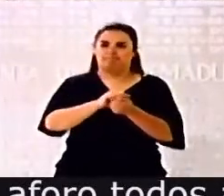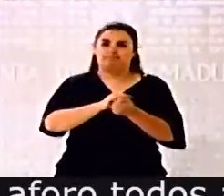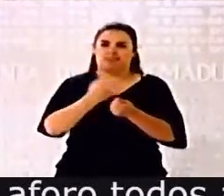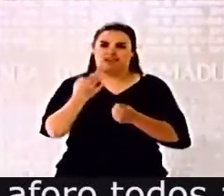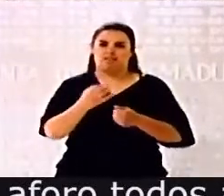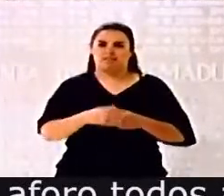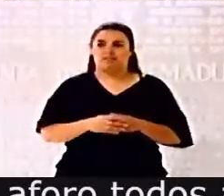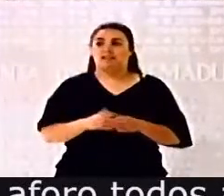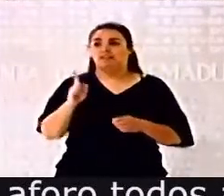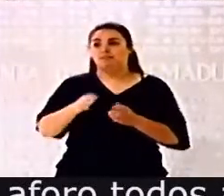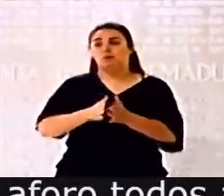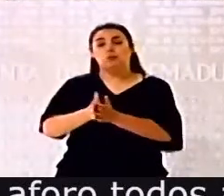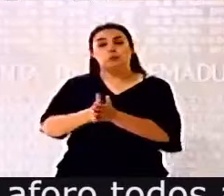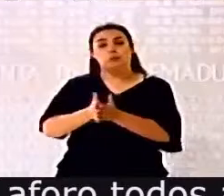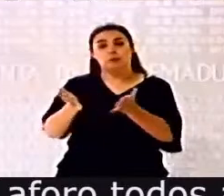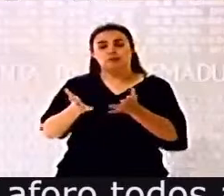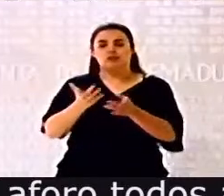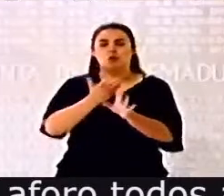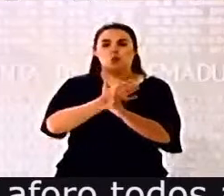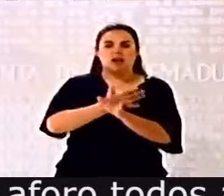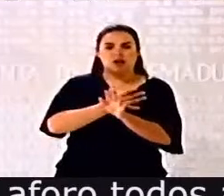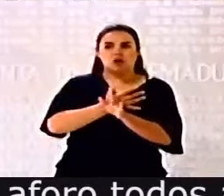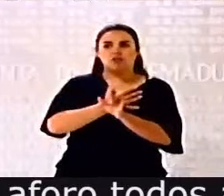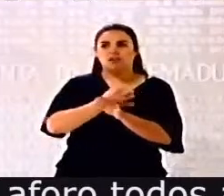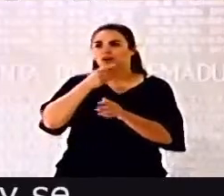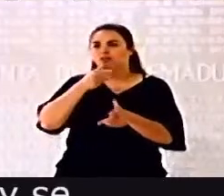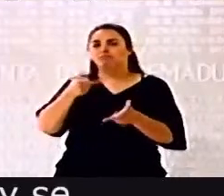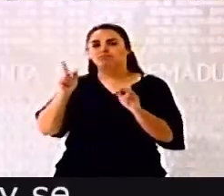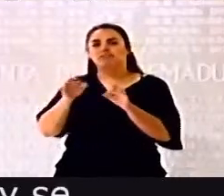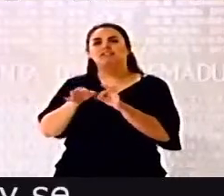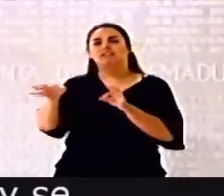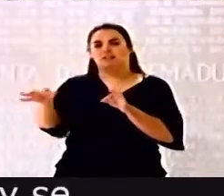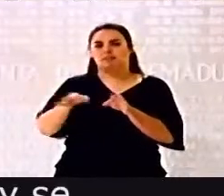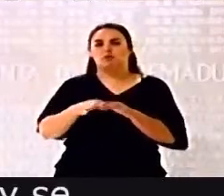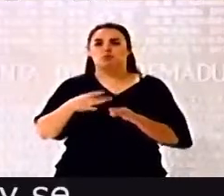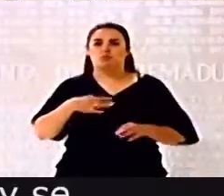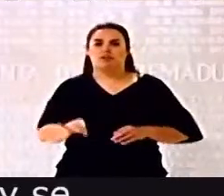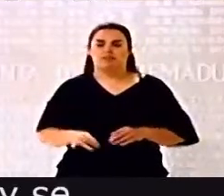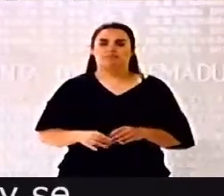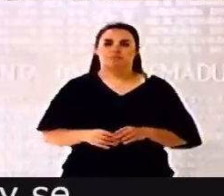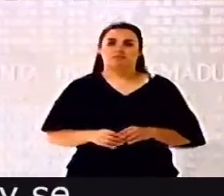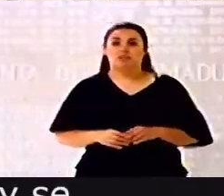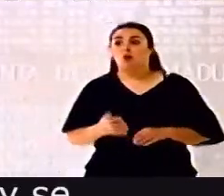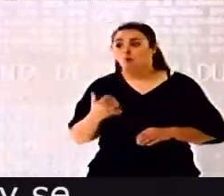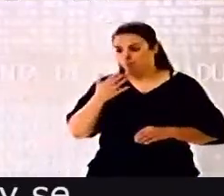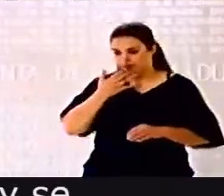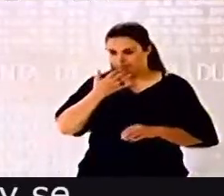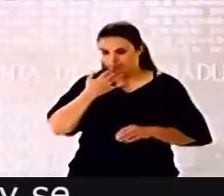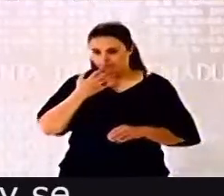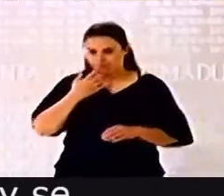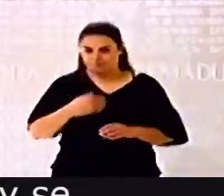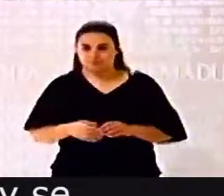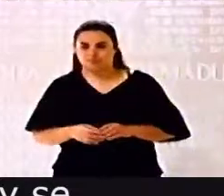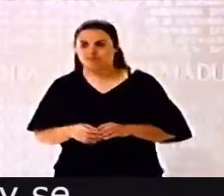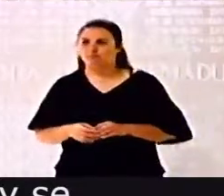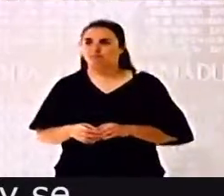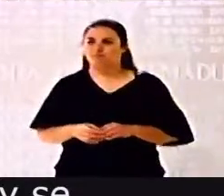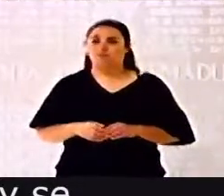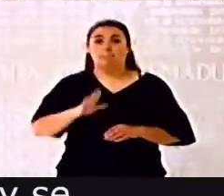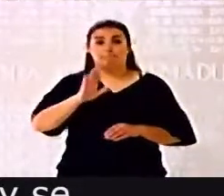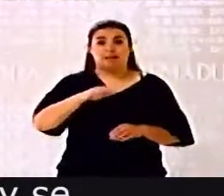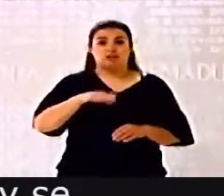y se fomentarán los juegos que permitan el distanciamiento. Por ejemplo, el paso de la